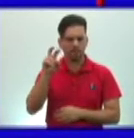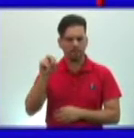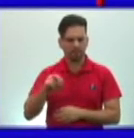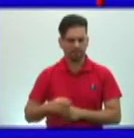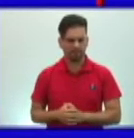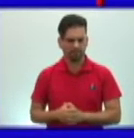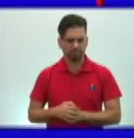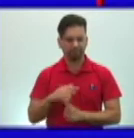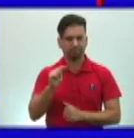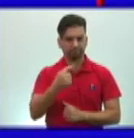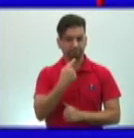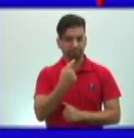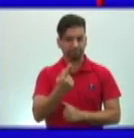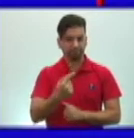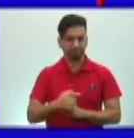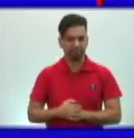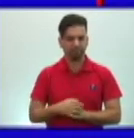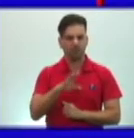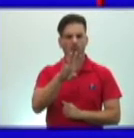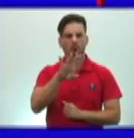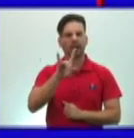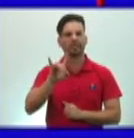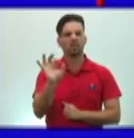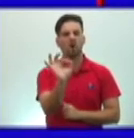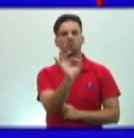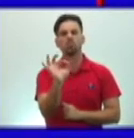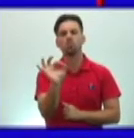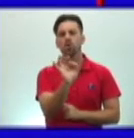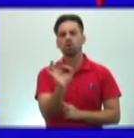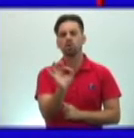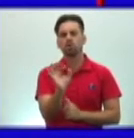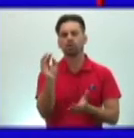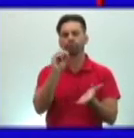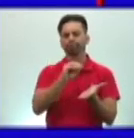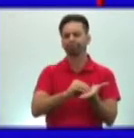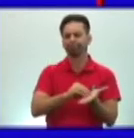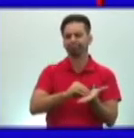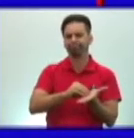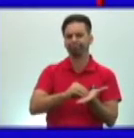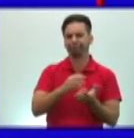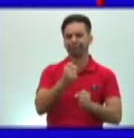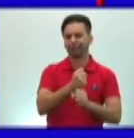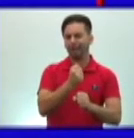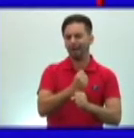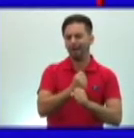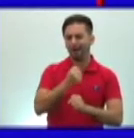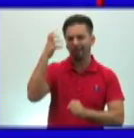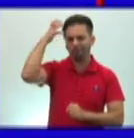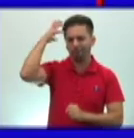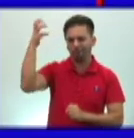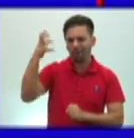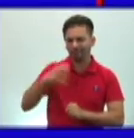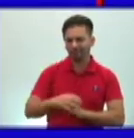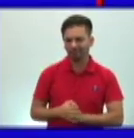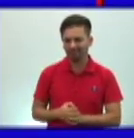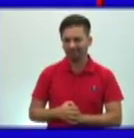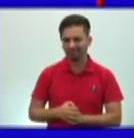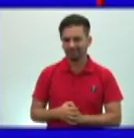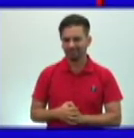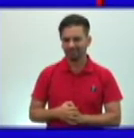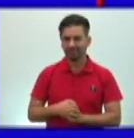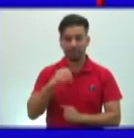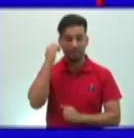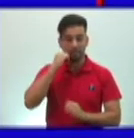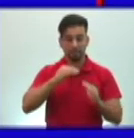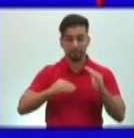son los datos. Constituyen el 49% de los ocupados en el sector estatal civil. Más del 80% de las empleadas